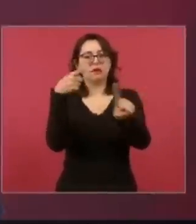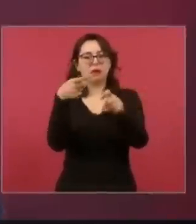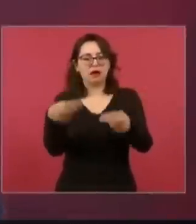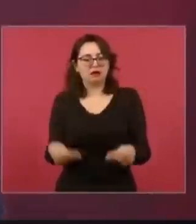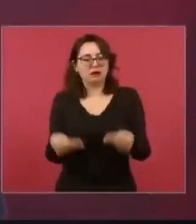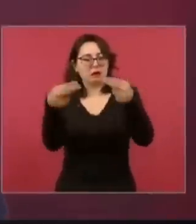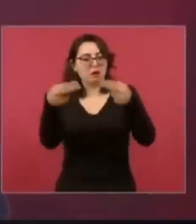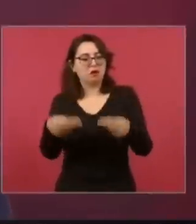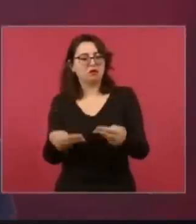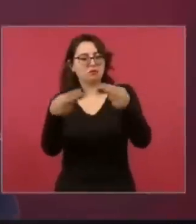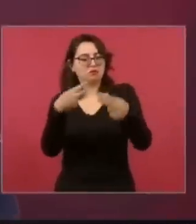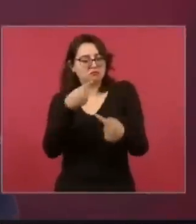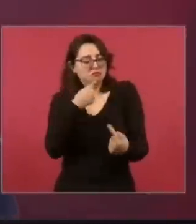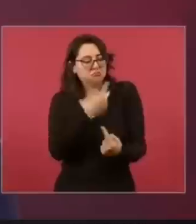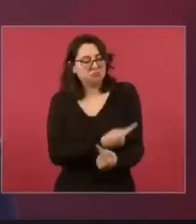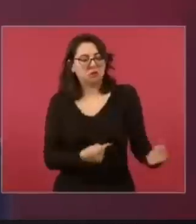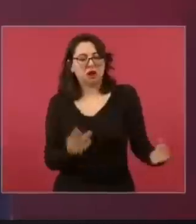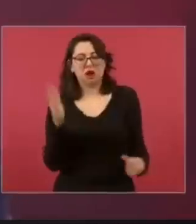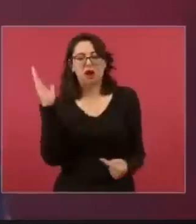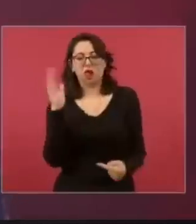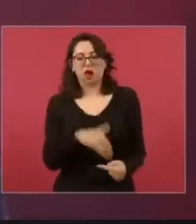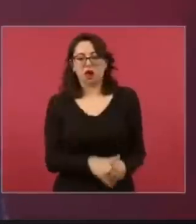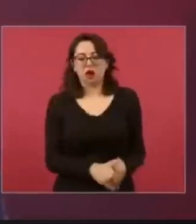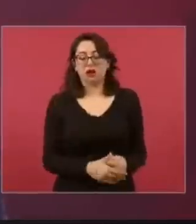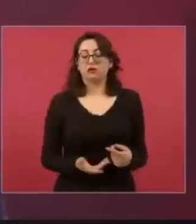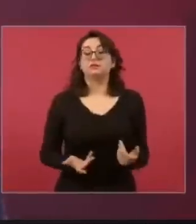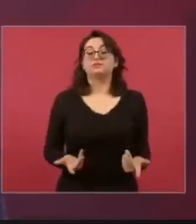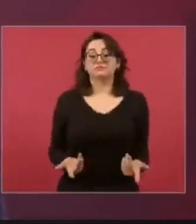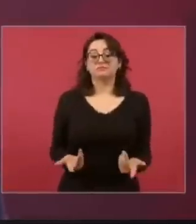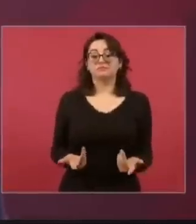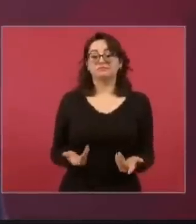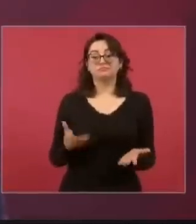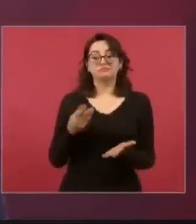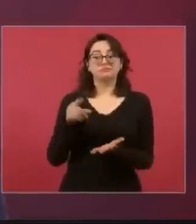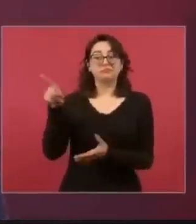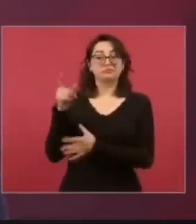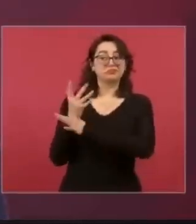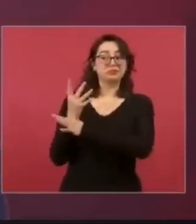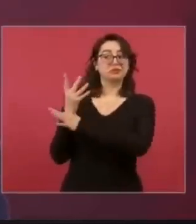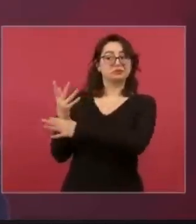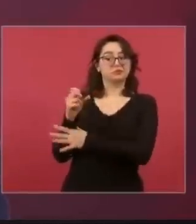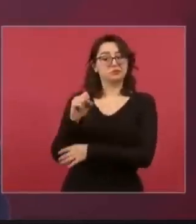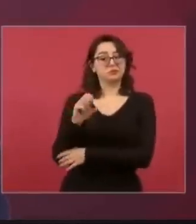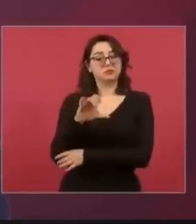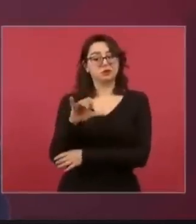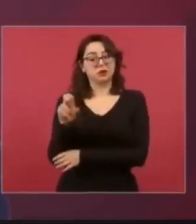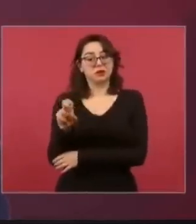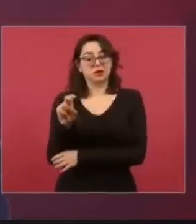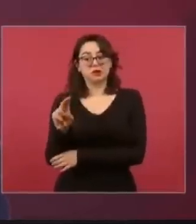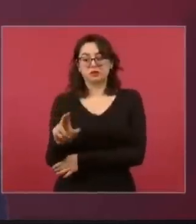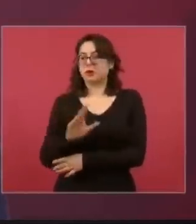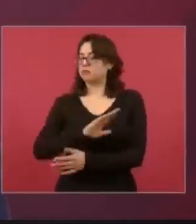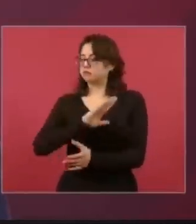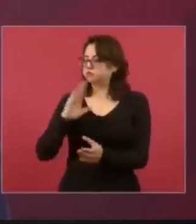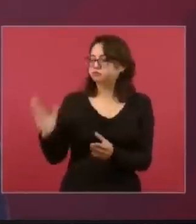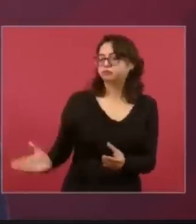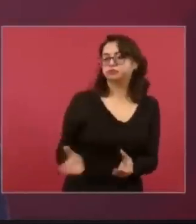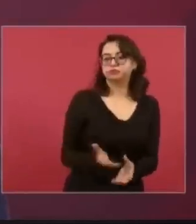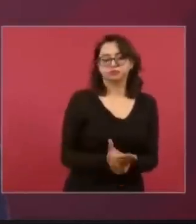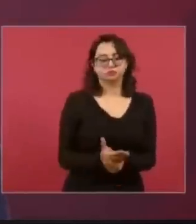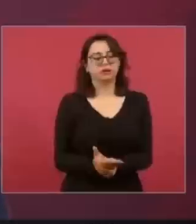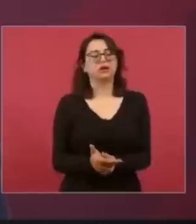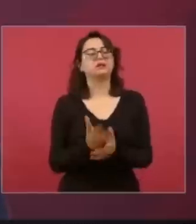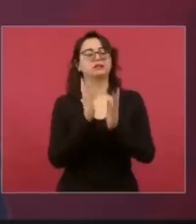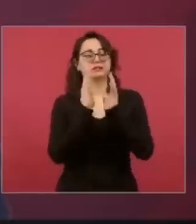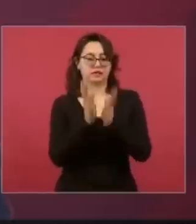voto de minoría toda esa investigación para integrar esta denuncia que está en proceso que ha llevado a proceso a dos personas Pero que se les